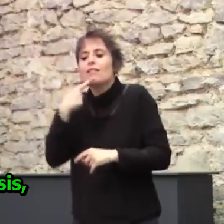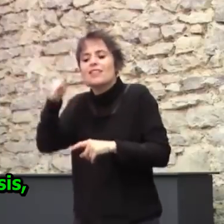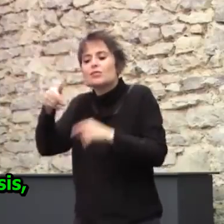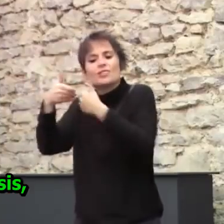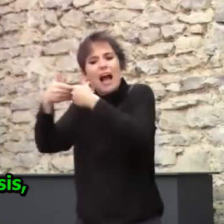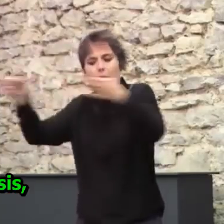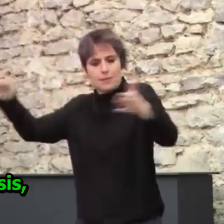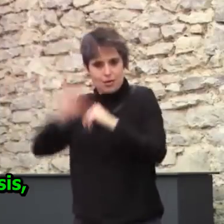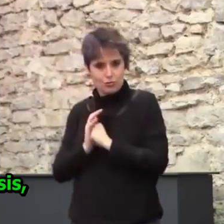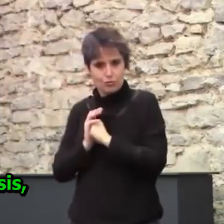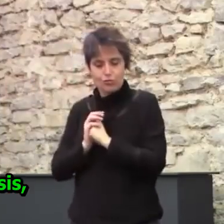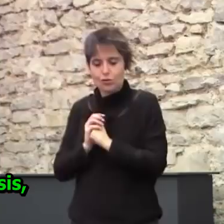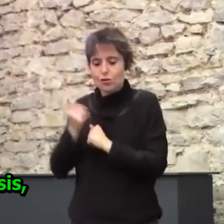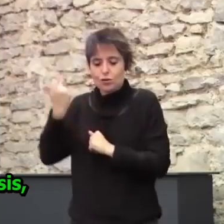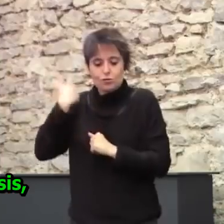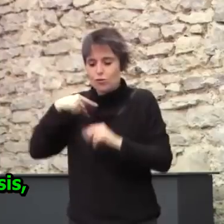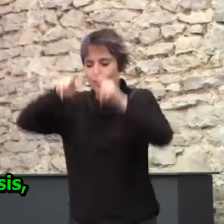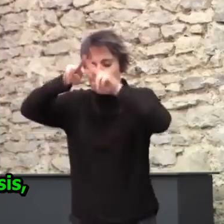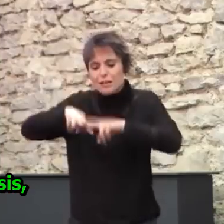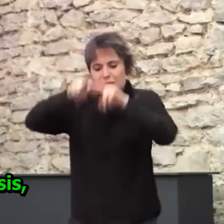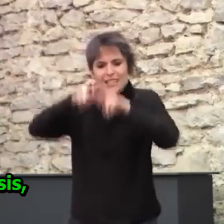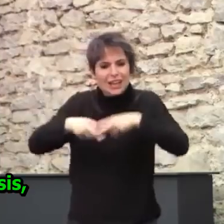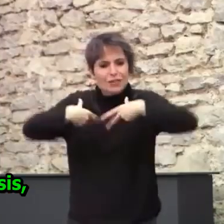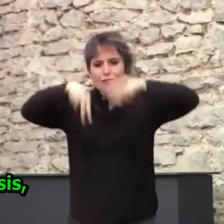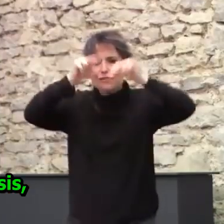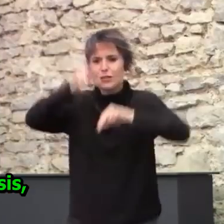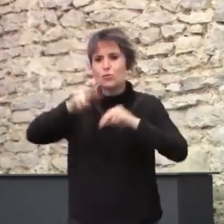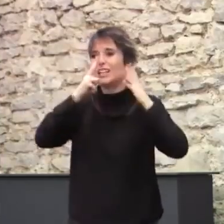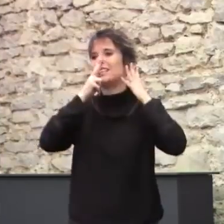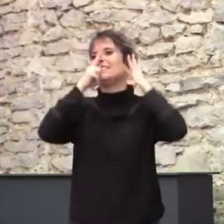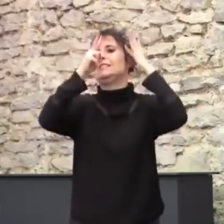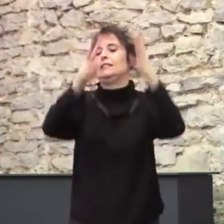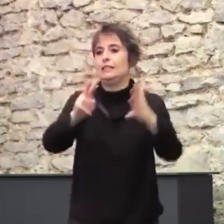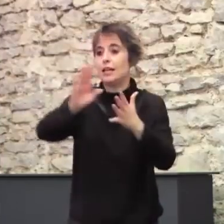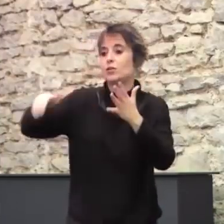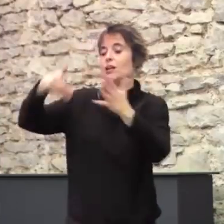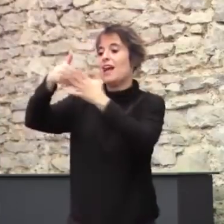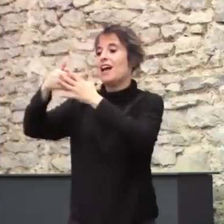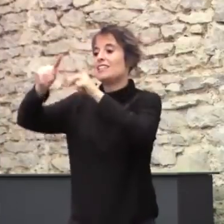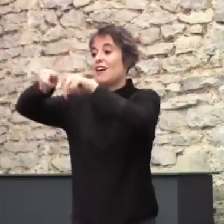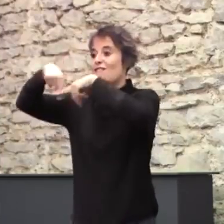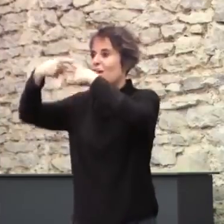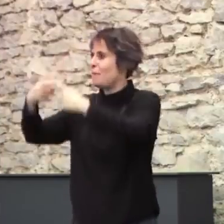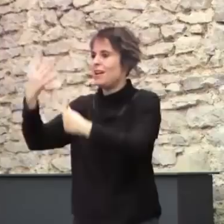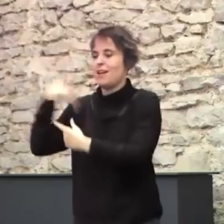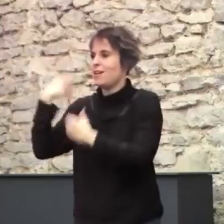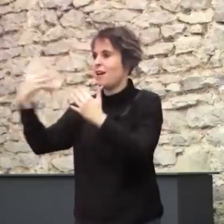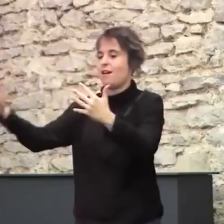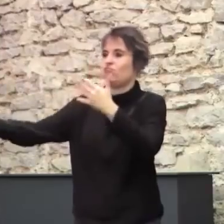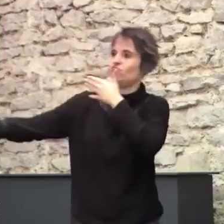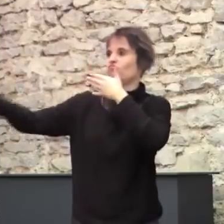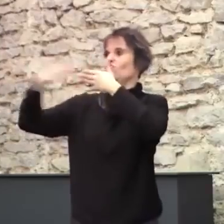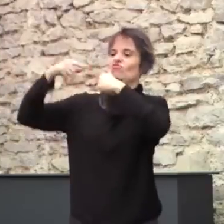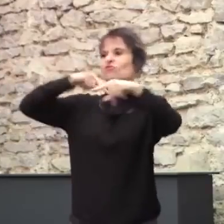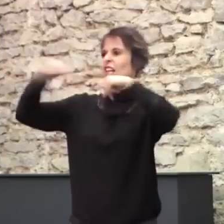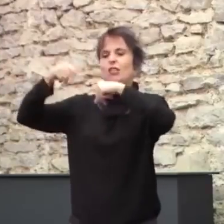abierta. O sea, yo nunca podía terminar la tesis, pasaron 7 años hasta que mi familia me informó un consejo de guerra junto con mi director de